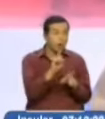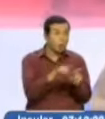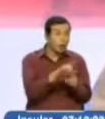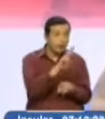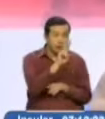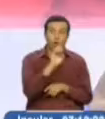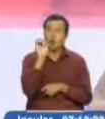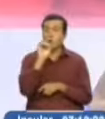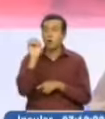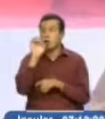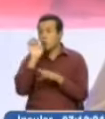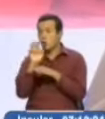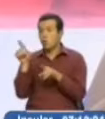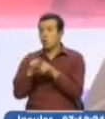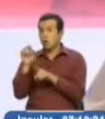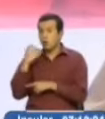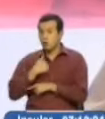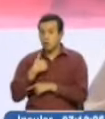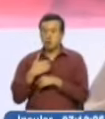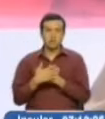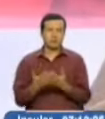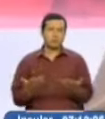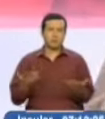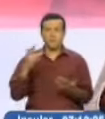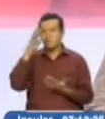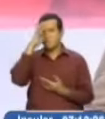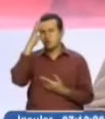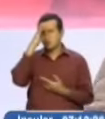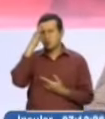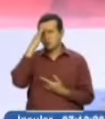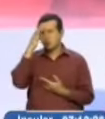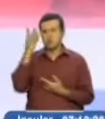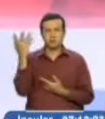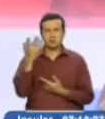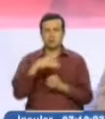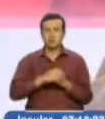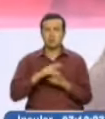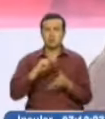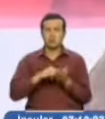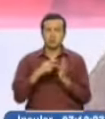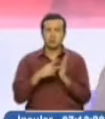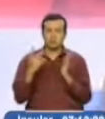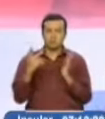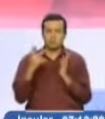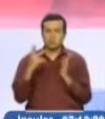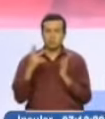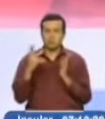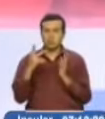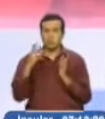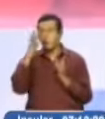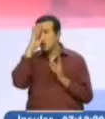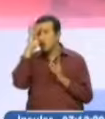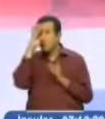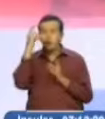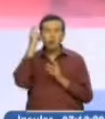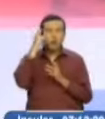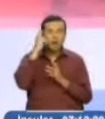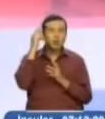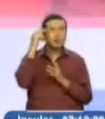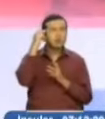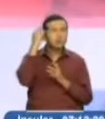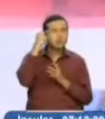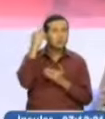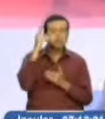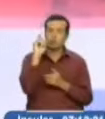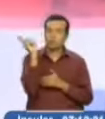manejando. Digamos que esto que yo llamo la ideología en estado puro, digamos, no es que no es tanto la cosa doctrinaria y de racionalmente entender